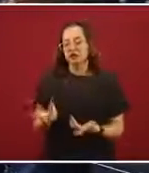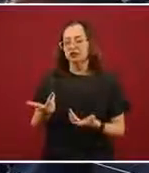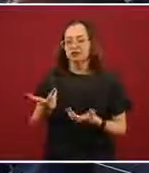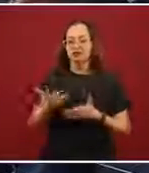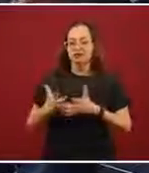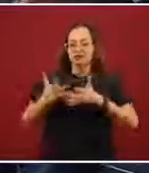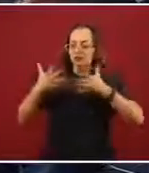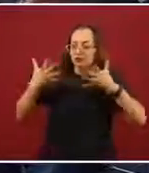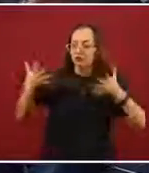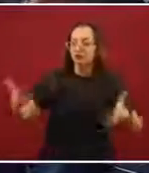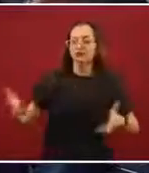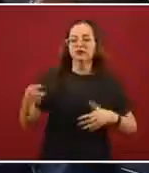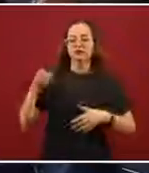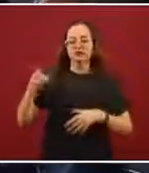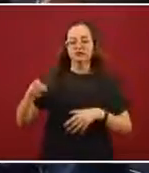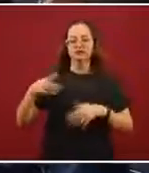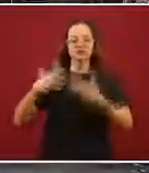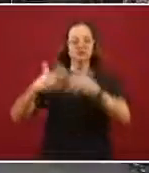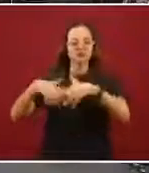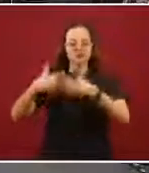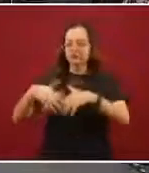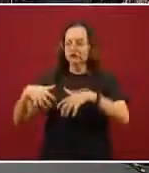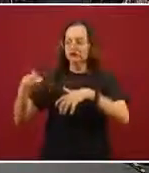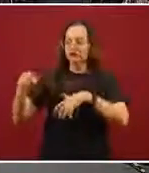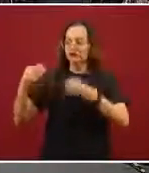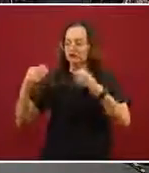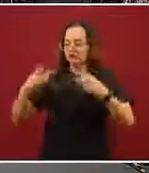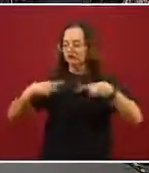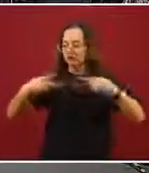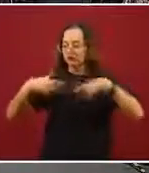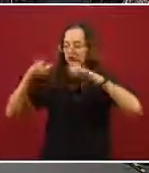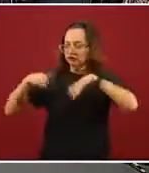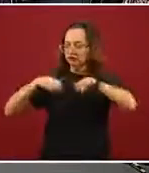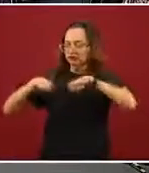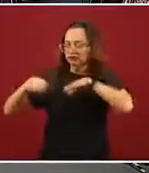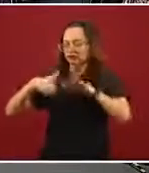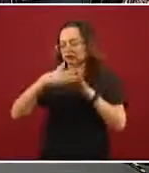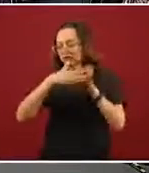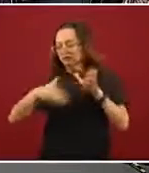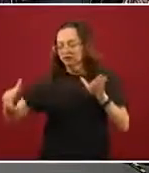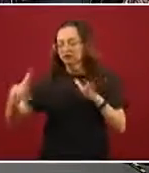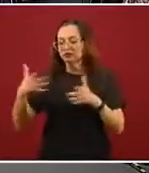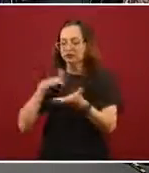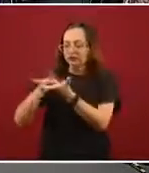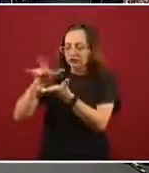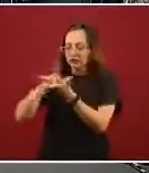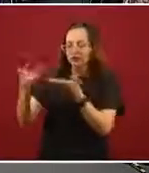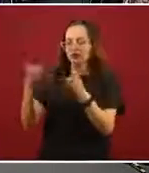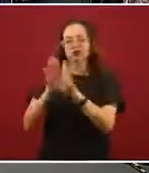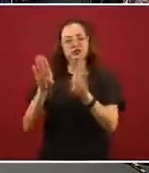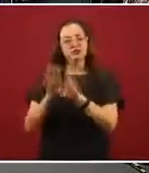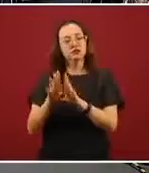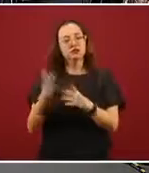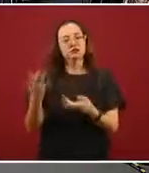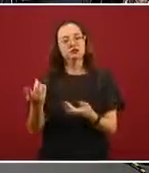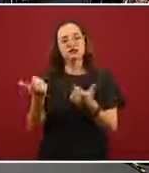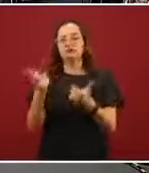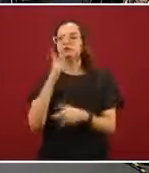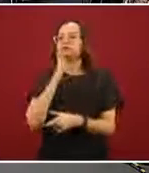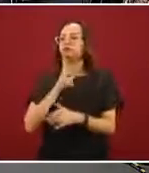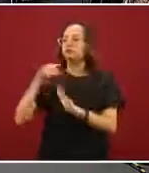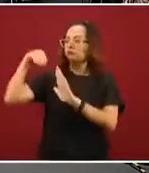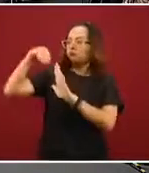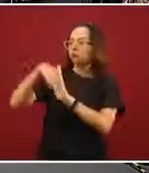grande, digamos, la generadora de empleos, ¿en qué están pensando cómo apoyarlos en esta contingencia del COVID, más la caída de los precios del petróleo